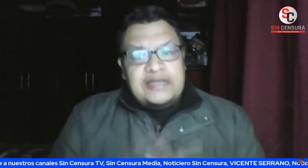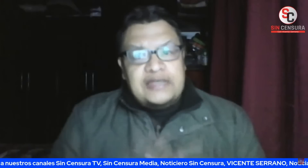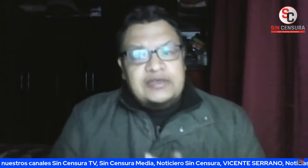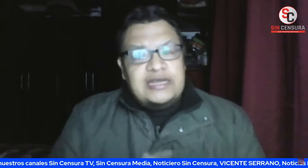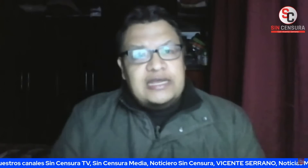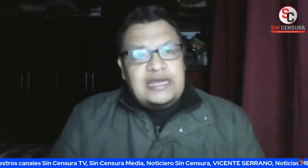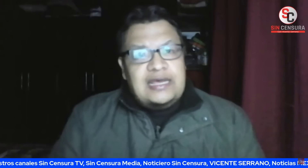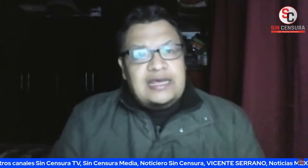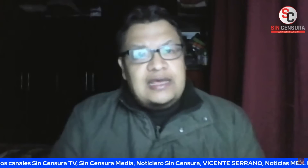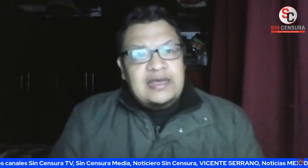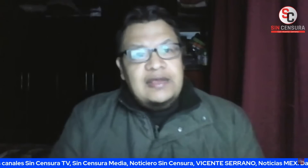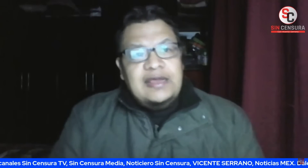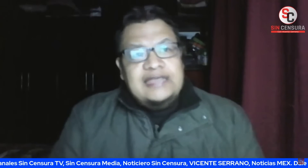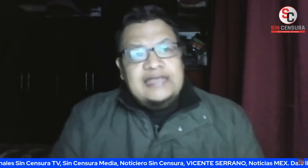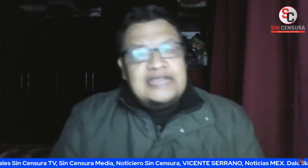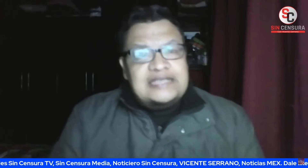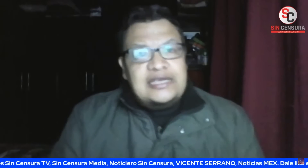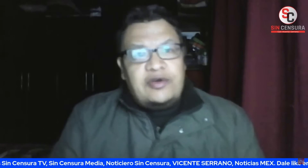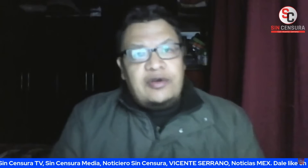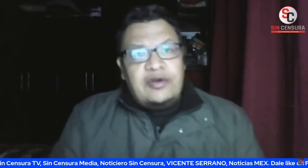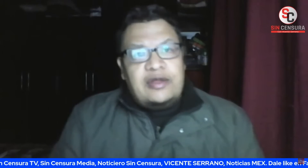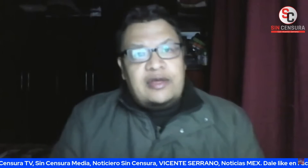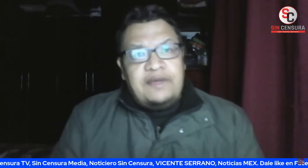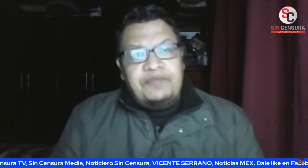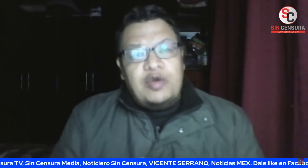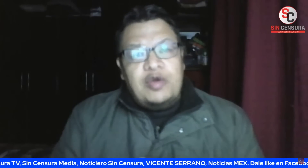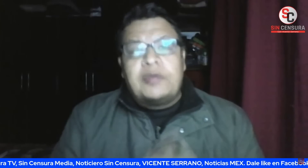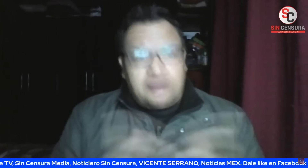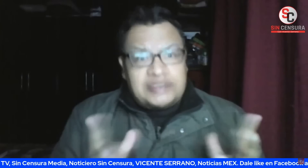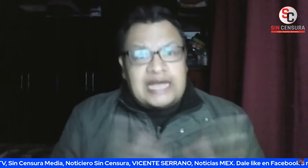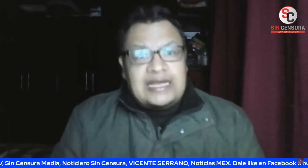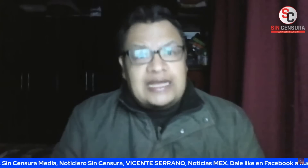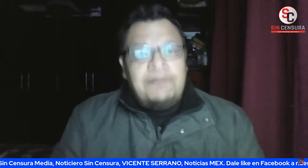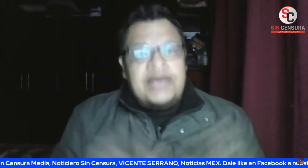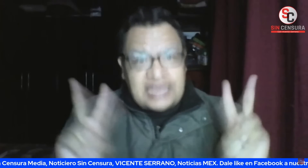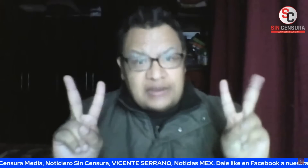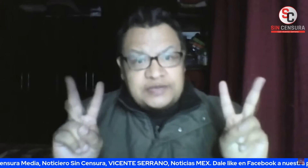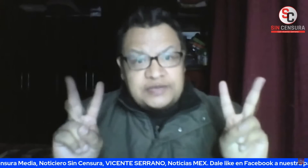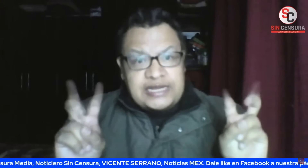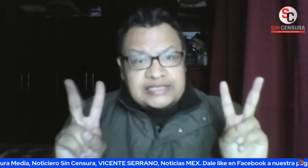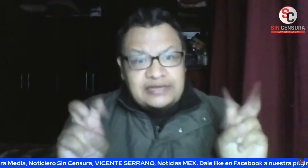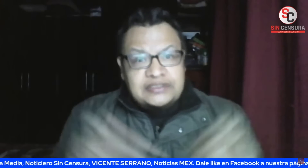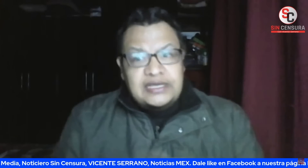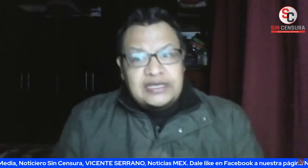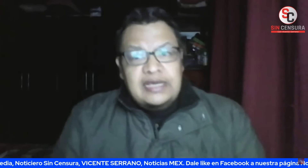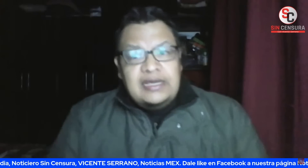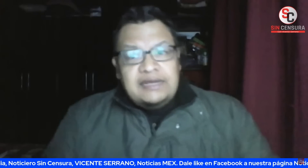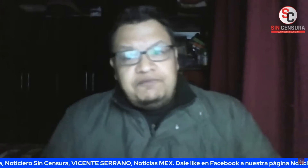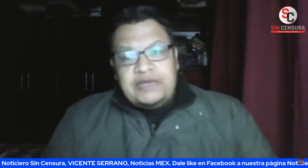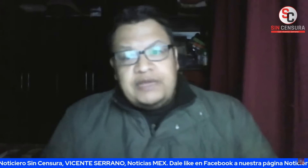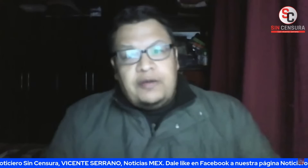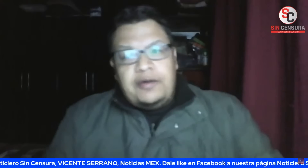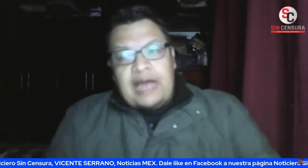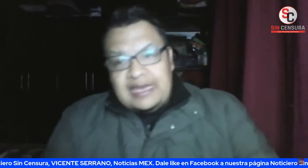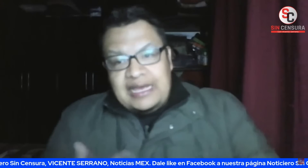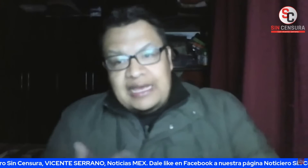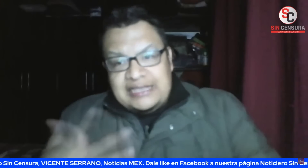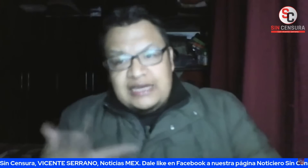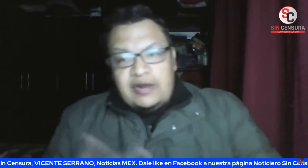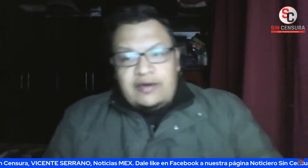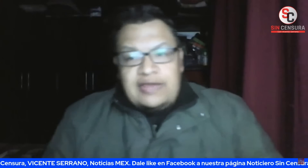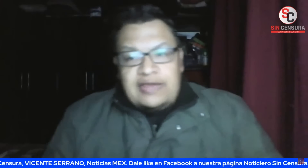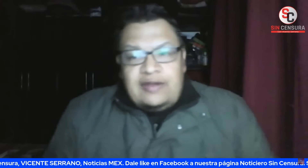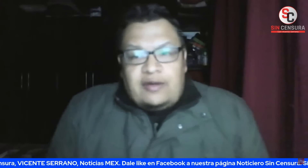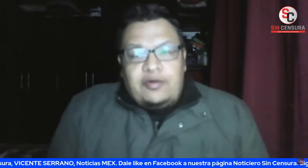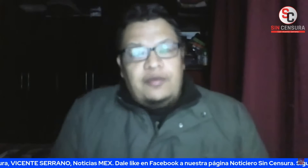la definición que tiene este señor Juan Bosco Abascal de mexicanos bien nacidos. Digo, hay que